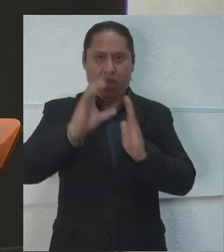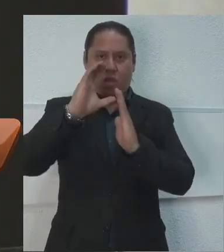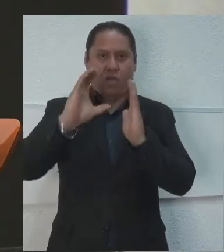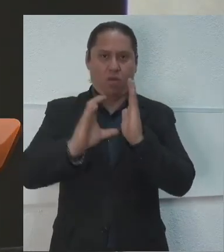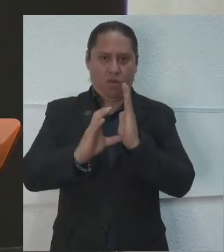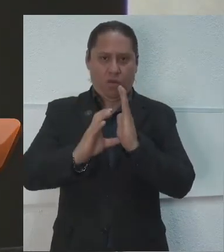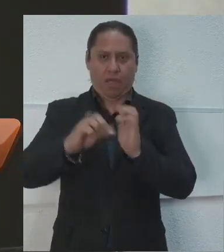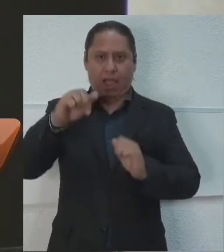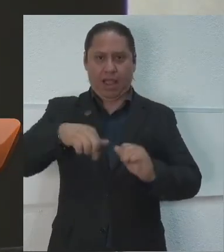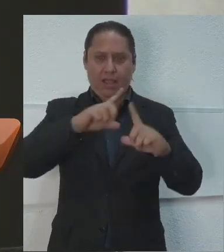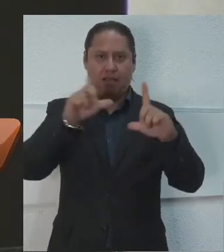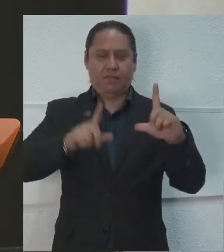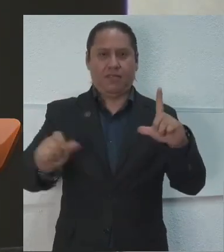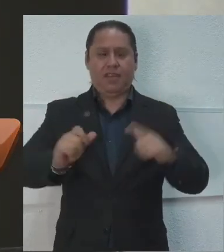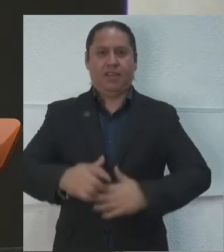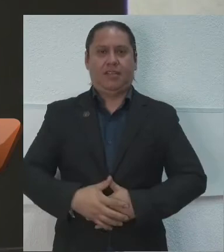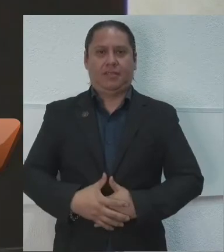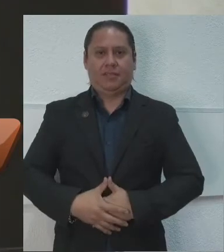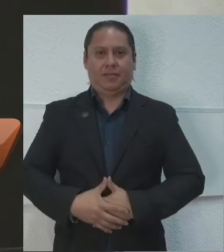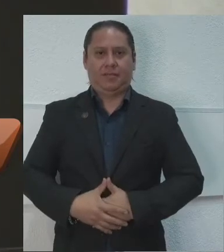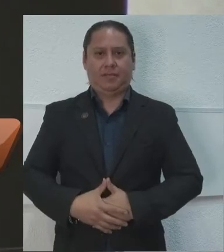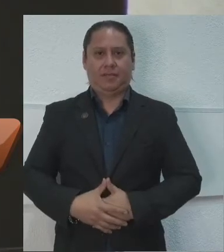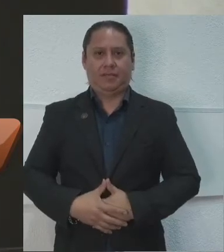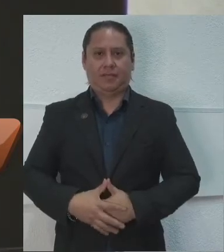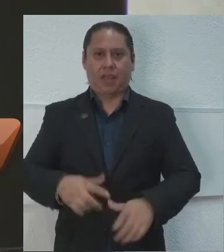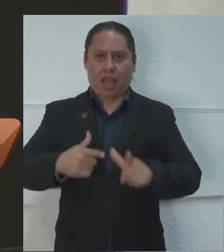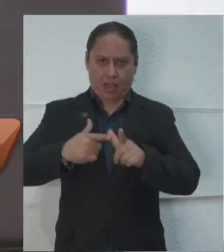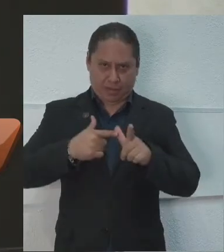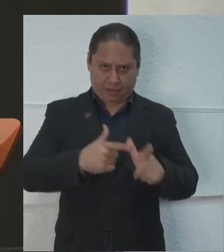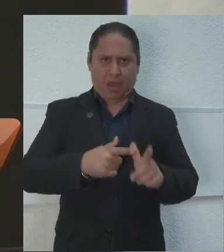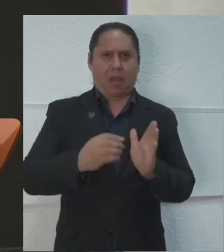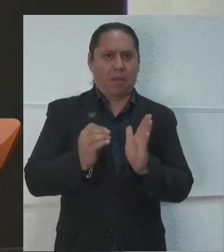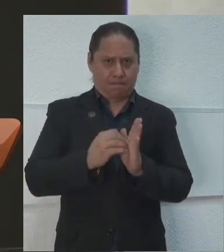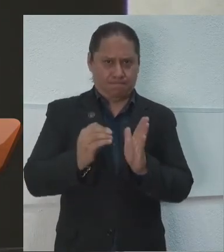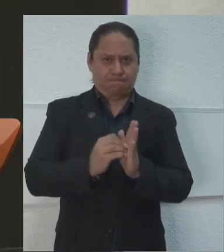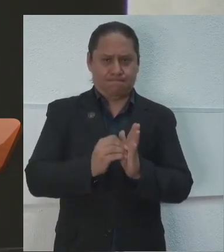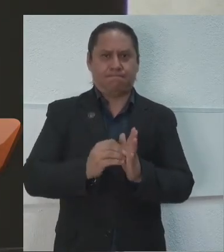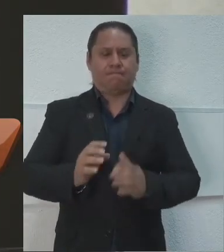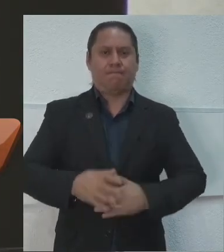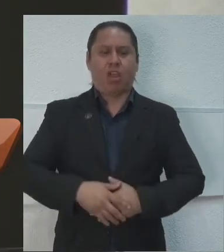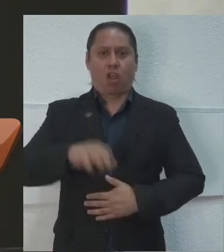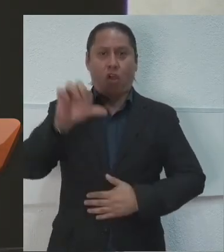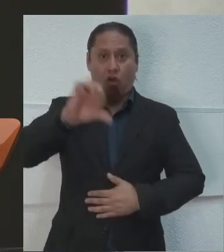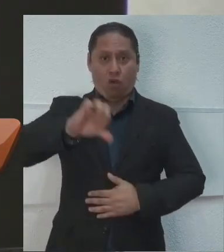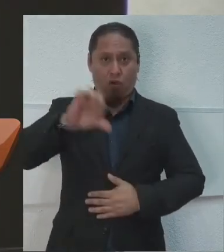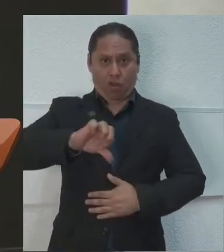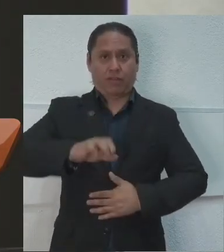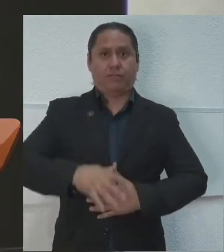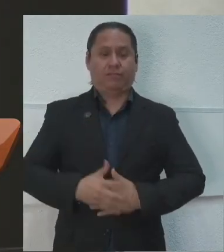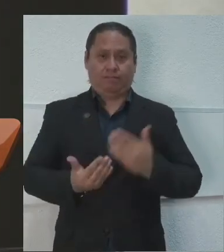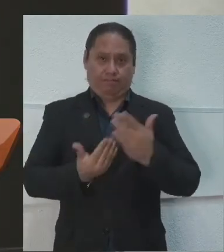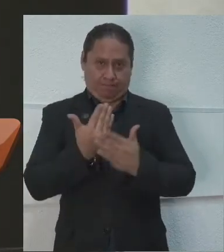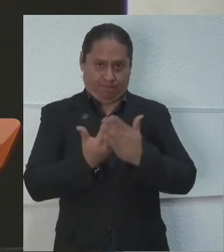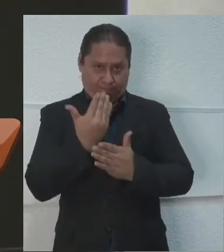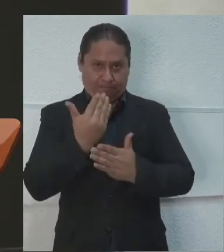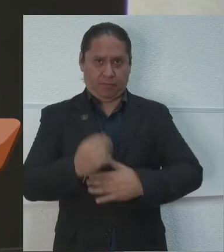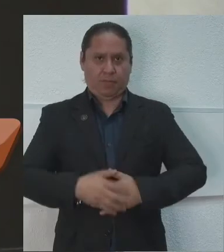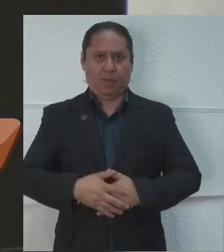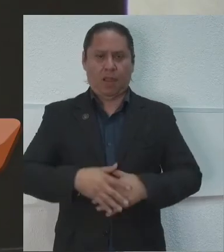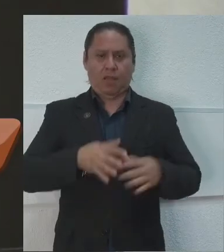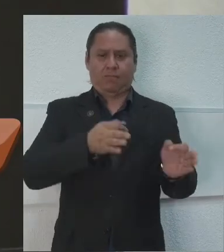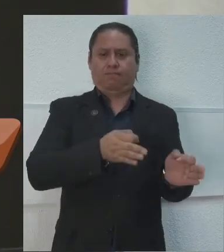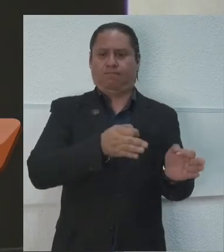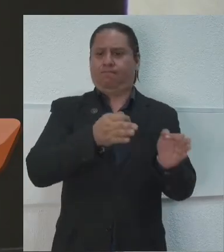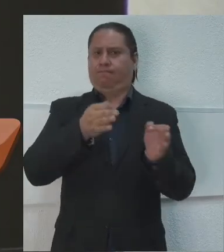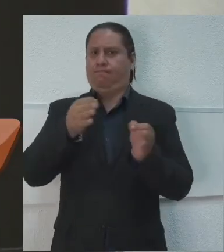constitucional de nuestro país sigue vivo. El día de hoy en la mañana se pospuso